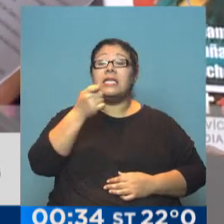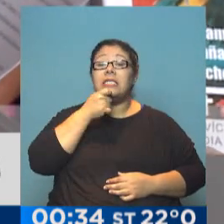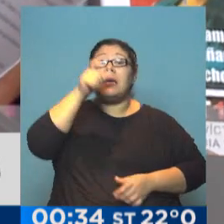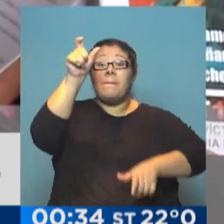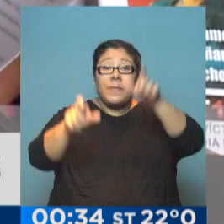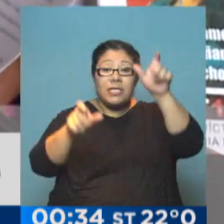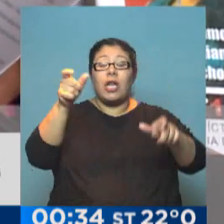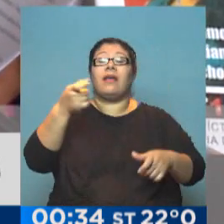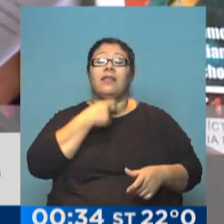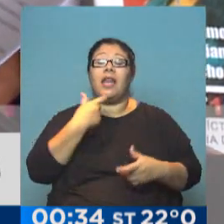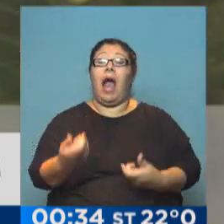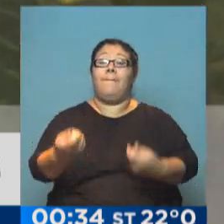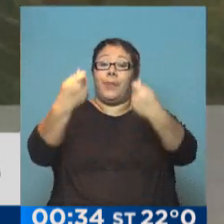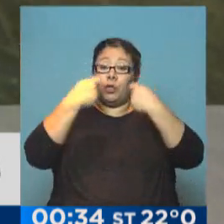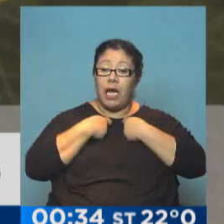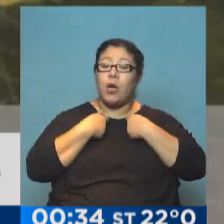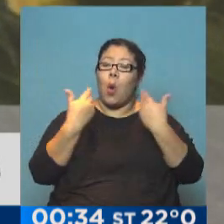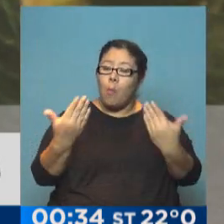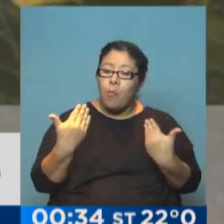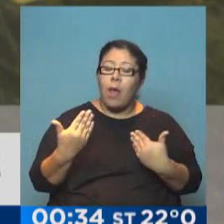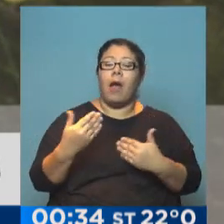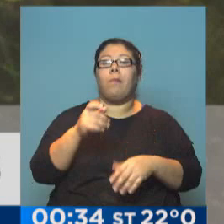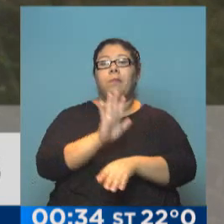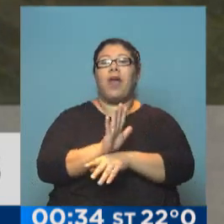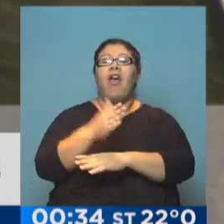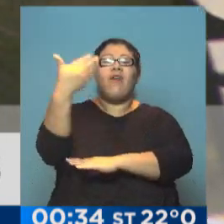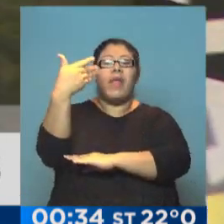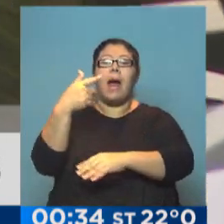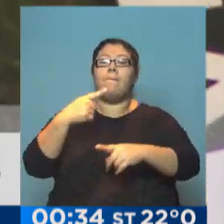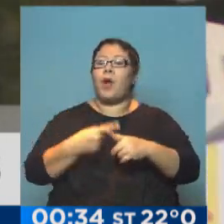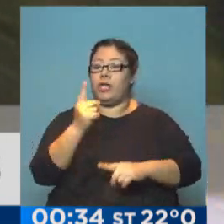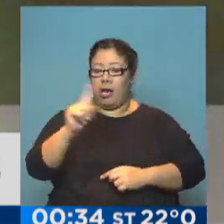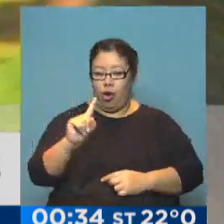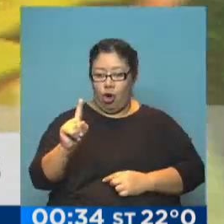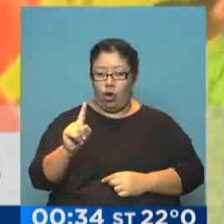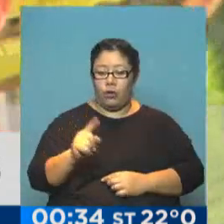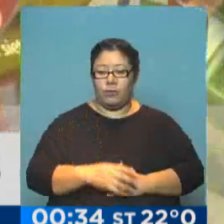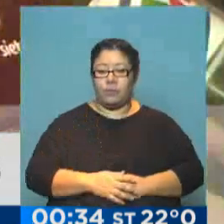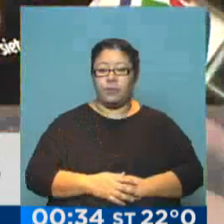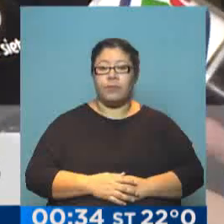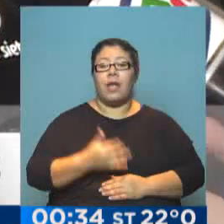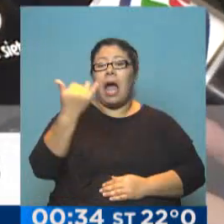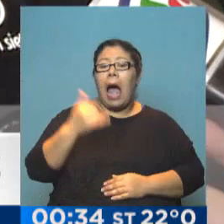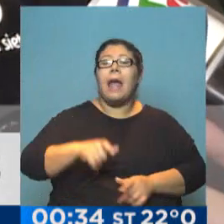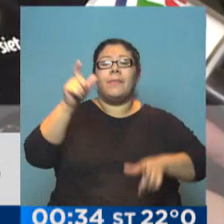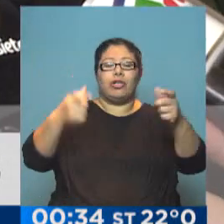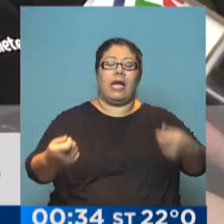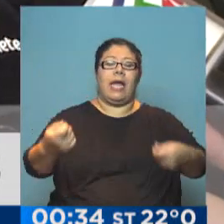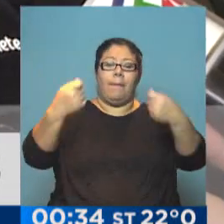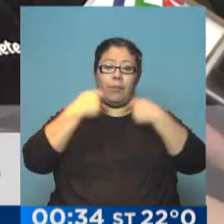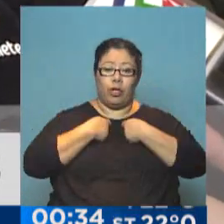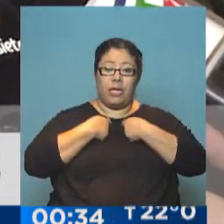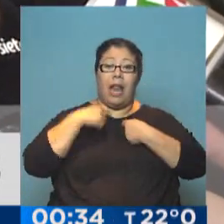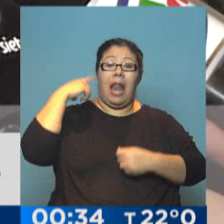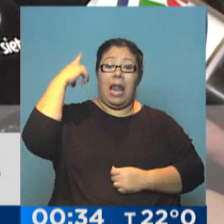banderas ni políticas ni sindicales nos acompañe. Y hay mucha gente hermanada con nosotros a miles de kilómetros. Entonces, los que